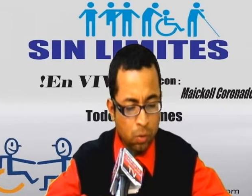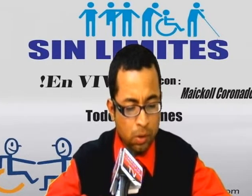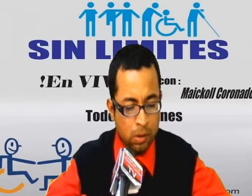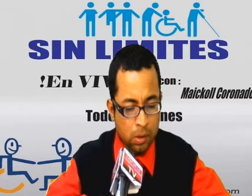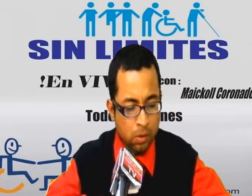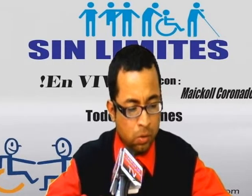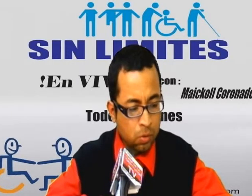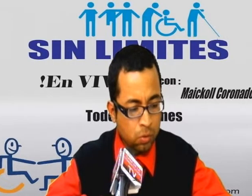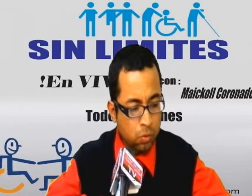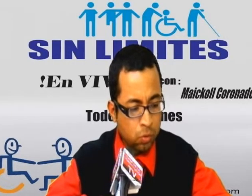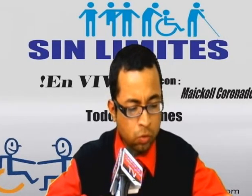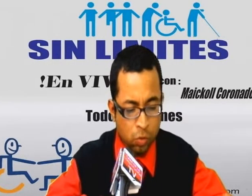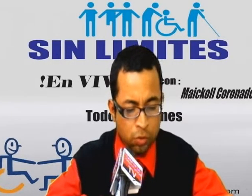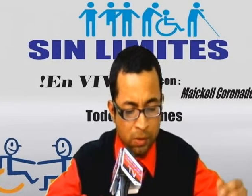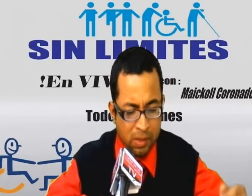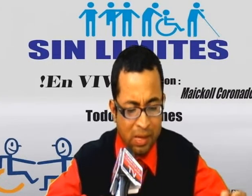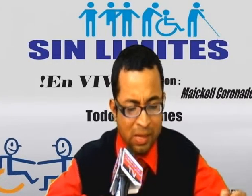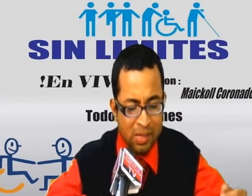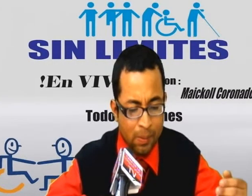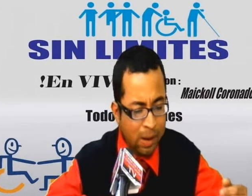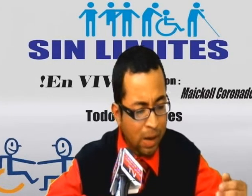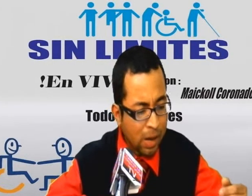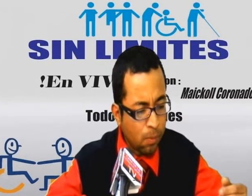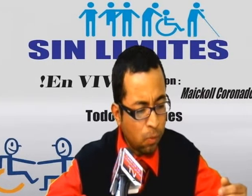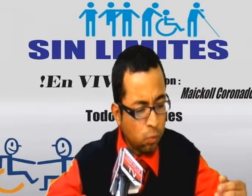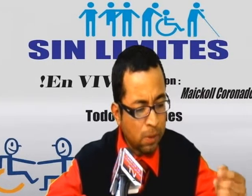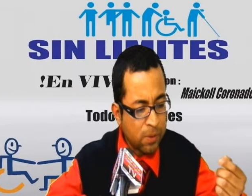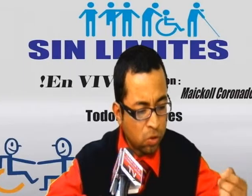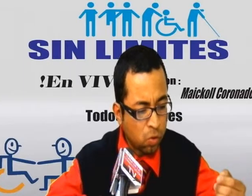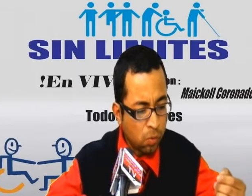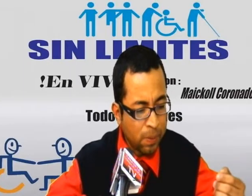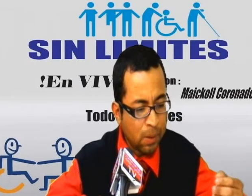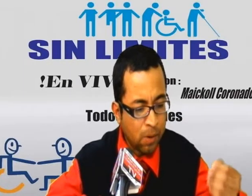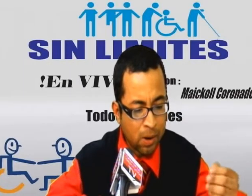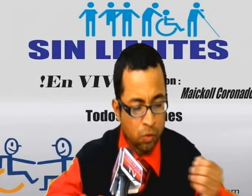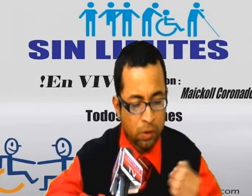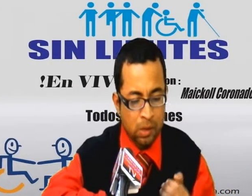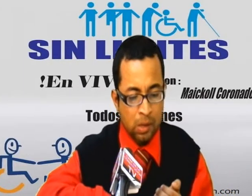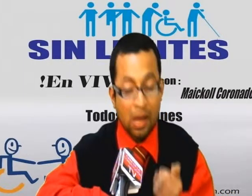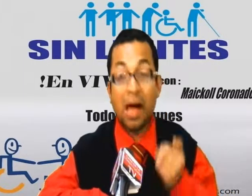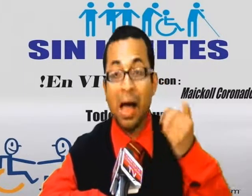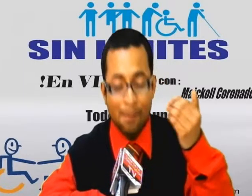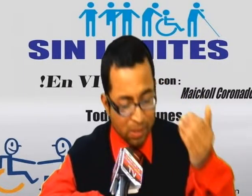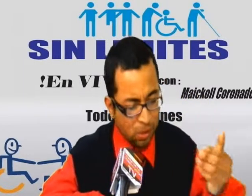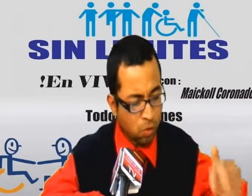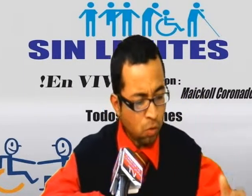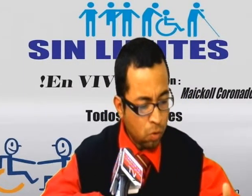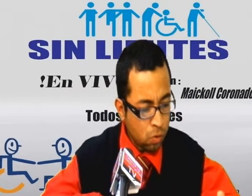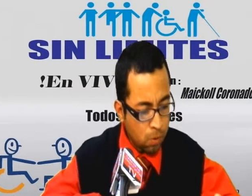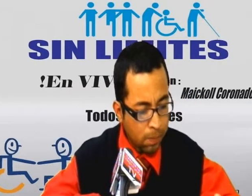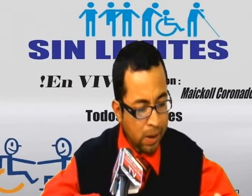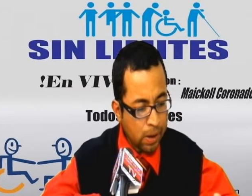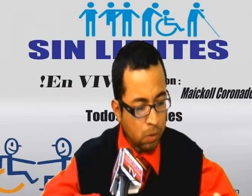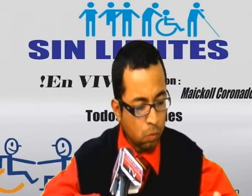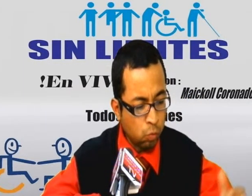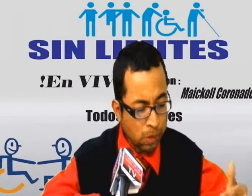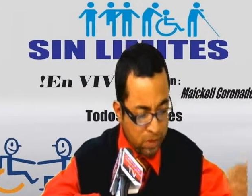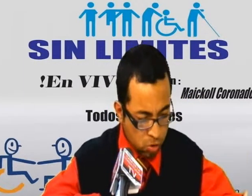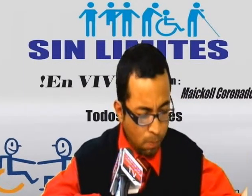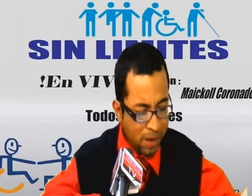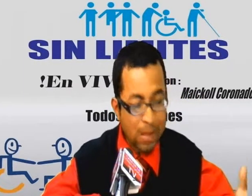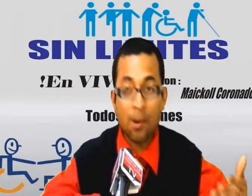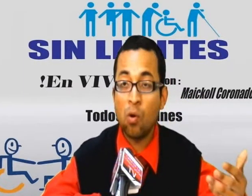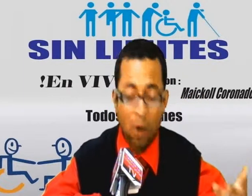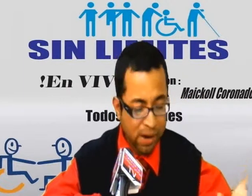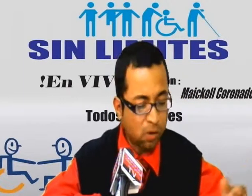mundo, donde dice que se llevará a cabo una misión para evaluar, donde han venido para una